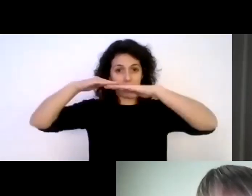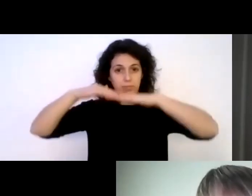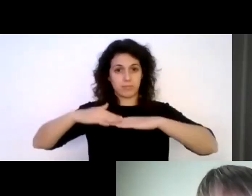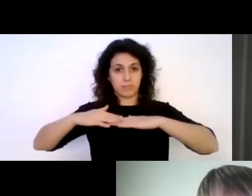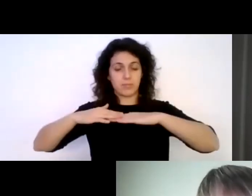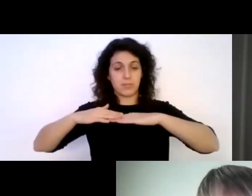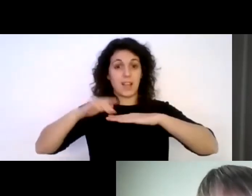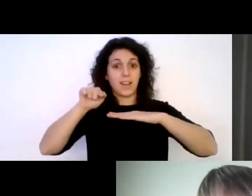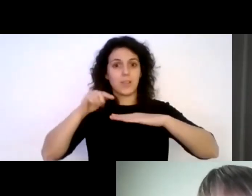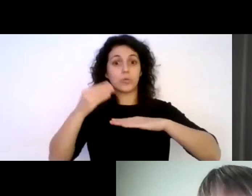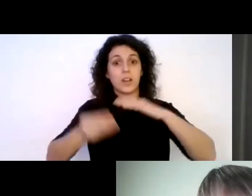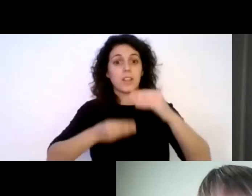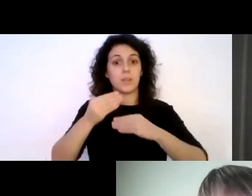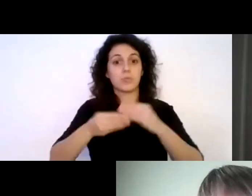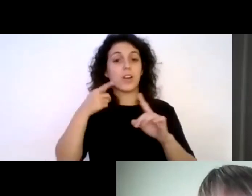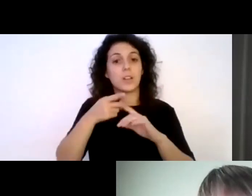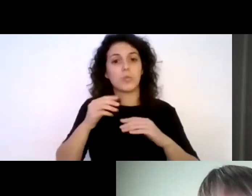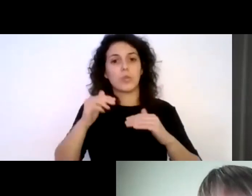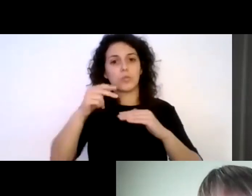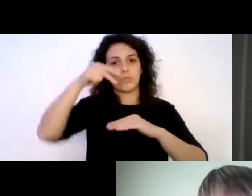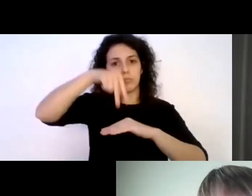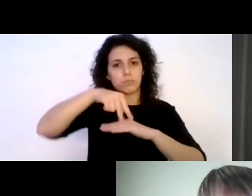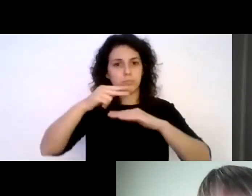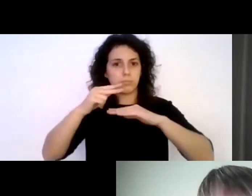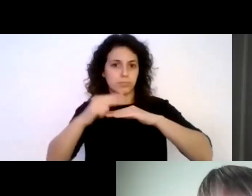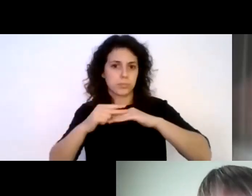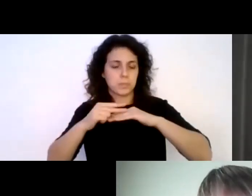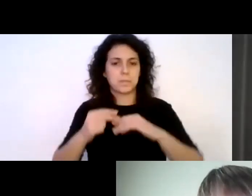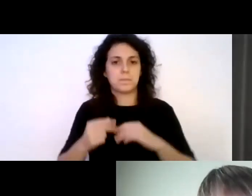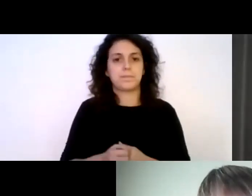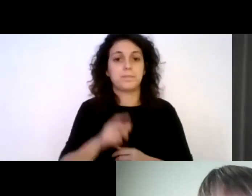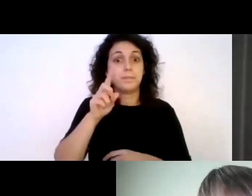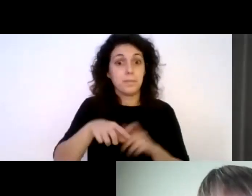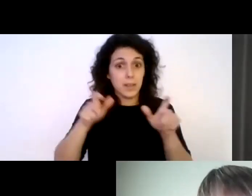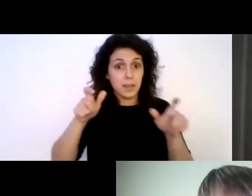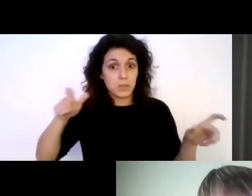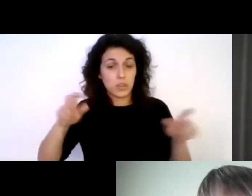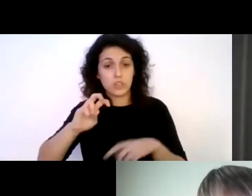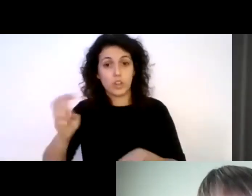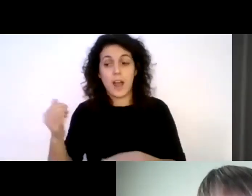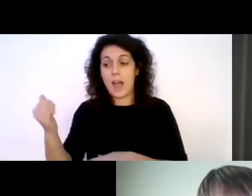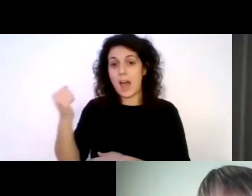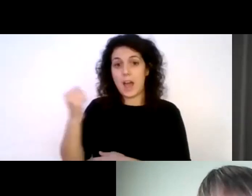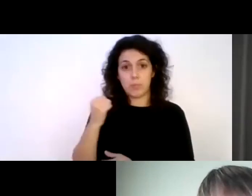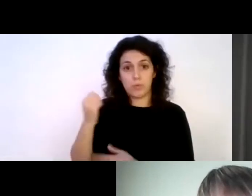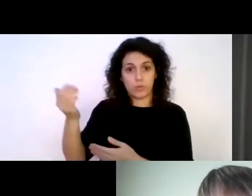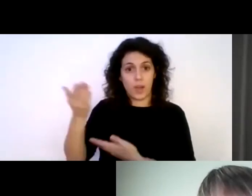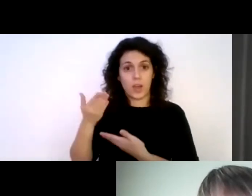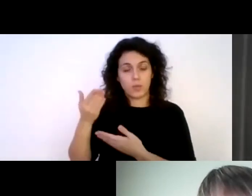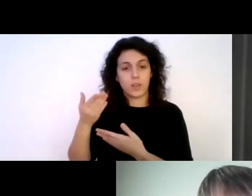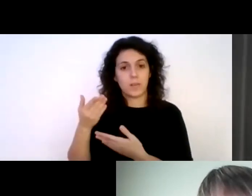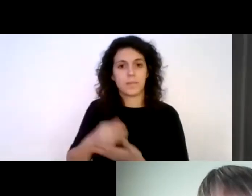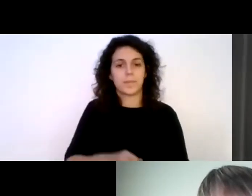del bote. Y pues nos apoyamos de otras personas que nos ayudaron también, pero se le pregunta a la